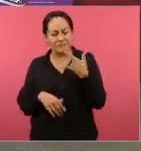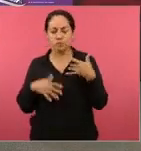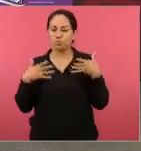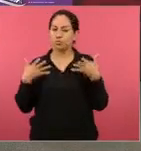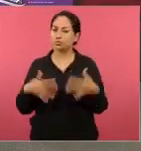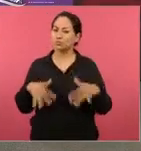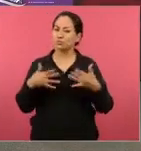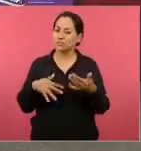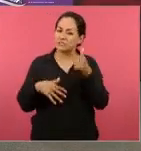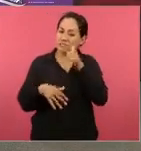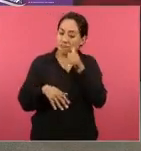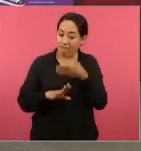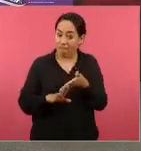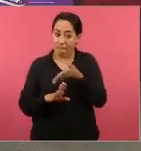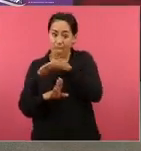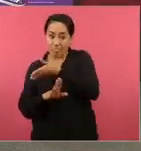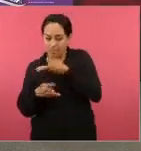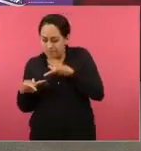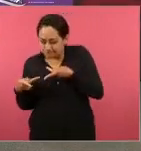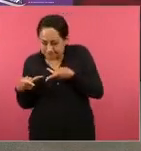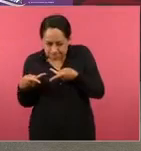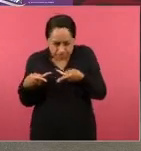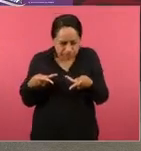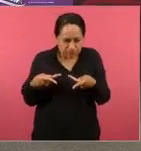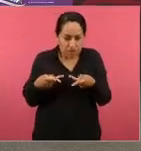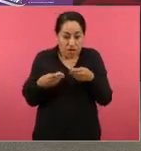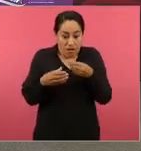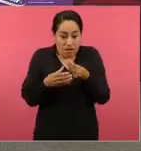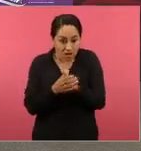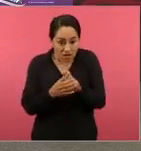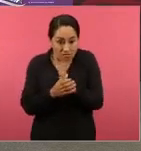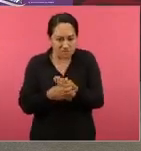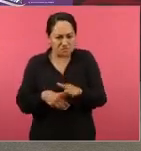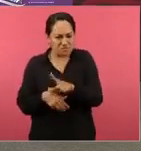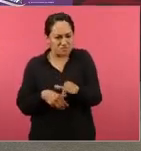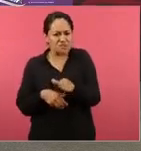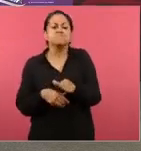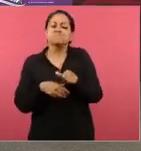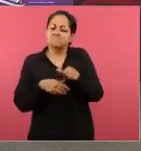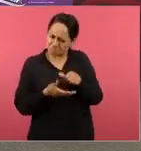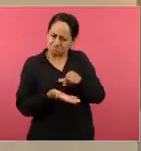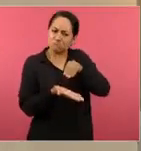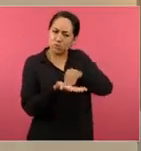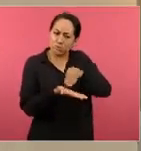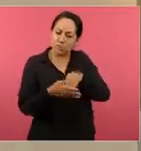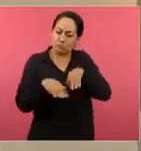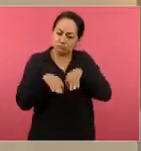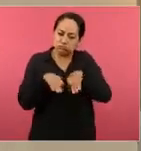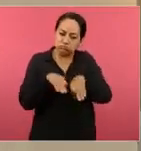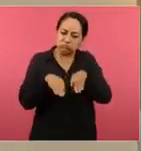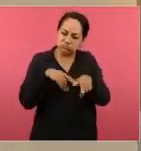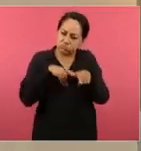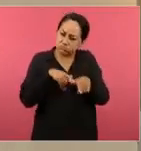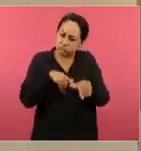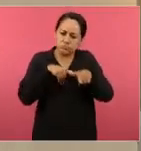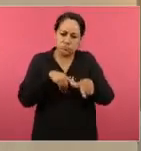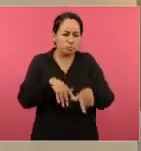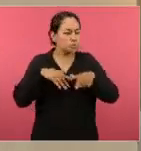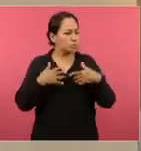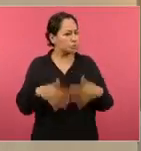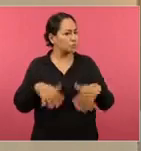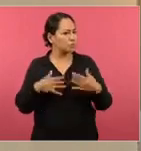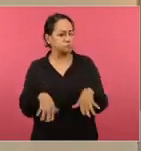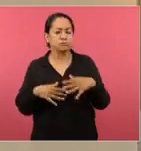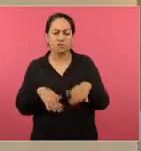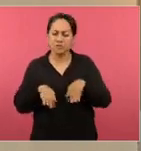un durante y un después, que pocas veces es valorado, y que sin embargo ahí están, haciendo magia, haciendo